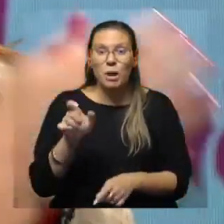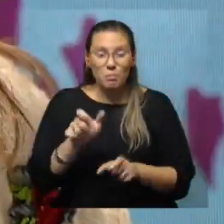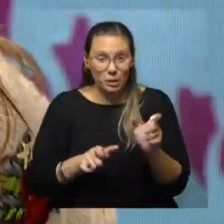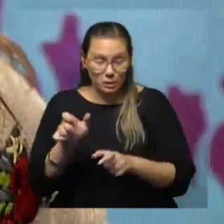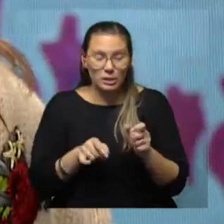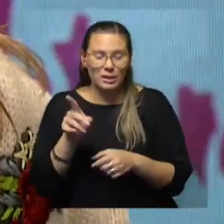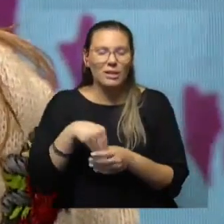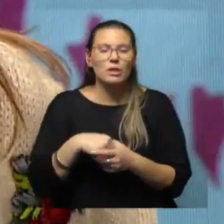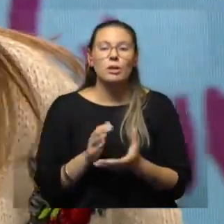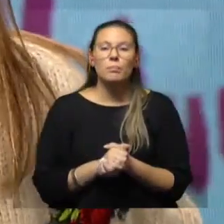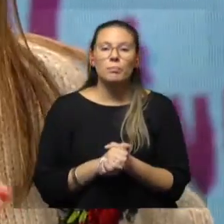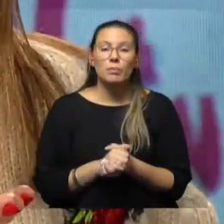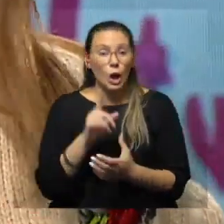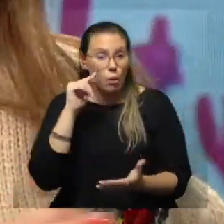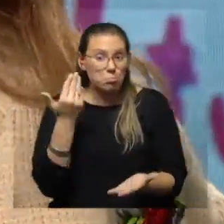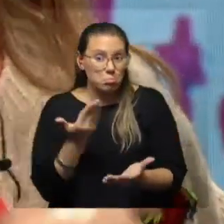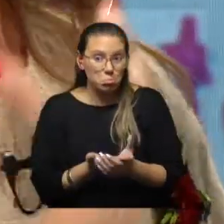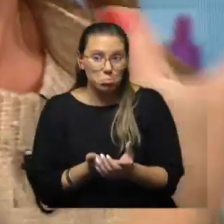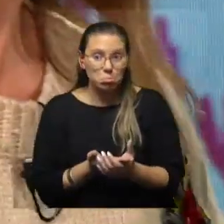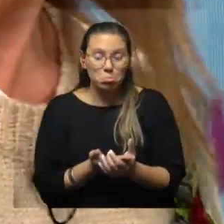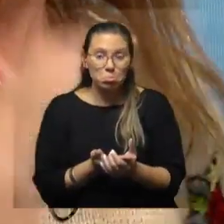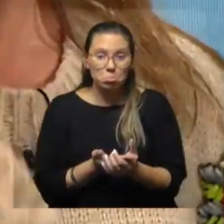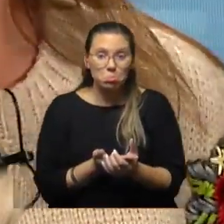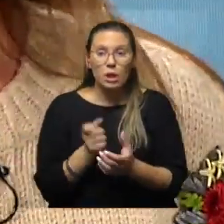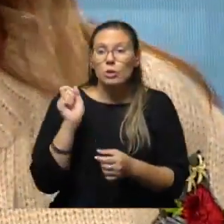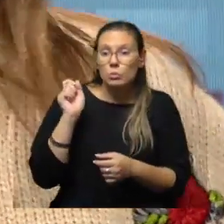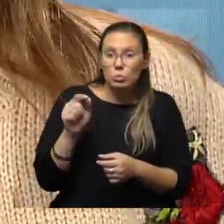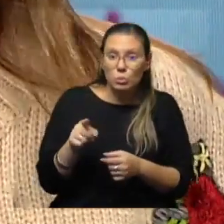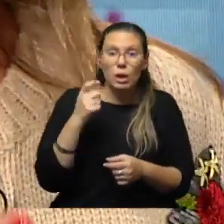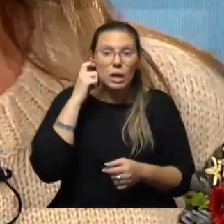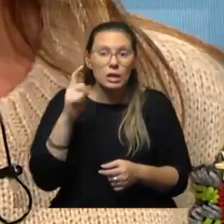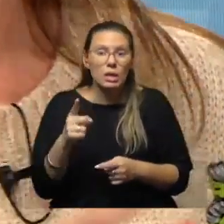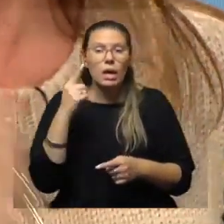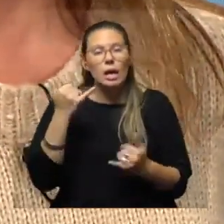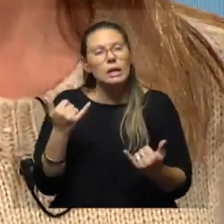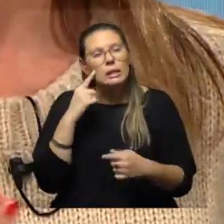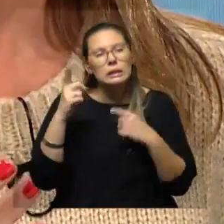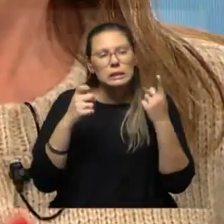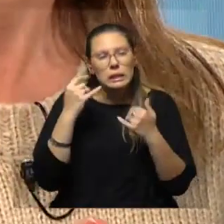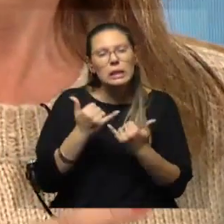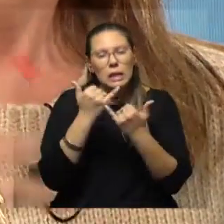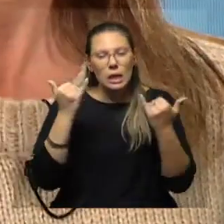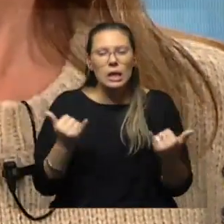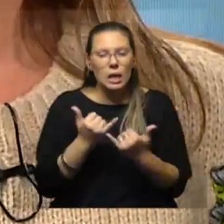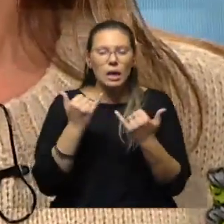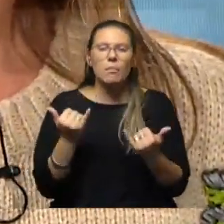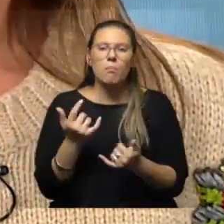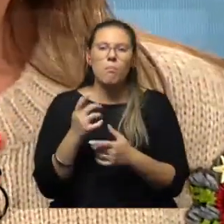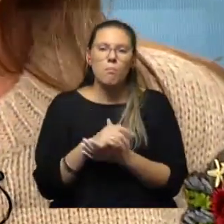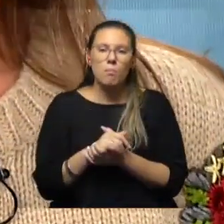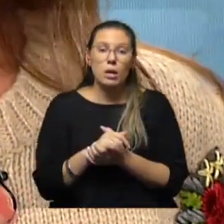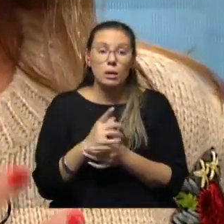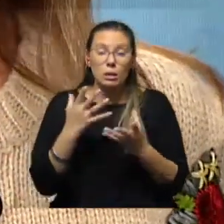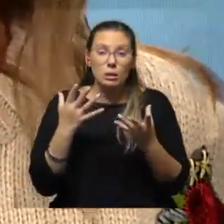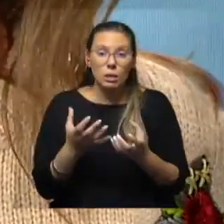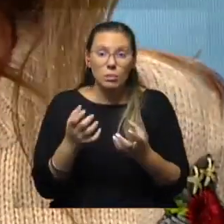personas con esta propuesta suya, de que tengo esta idea hace tiempo, no sé qué, no sé cuál, y con la idea